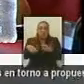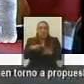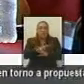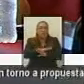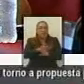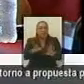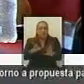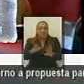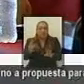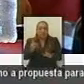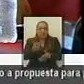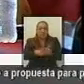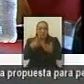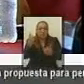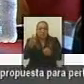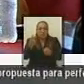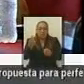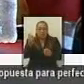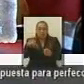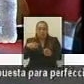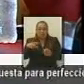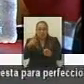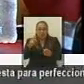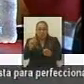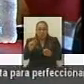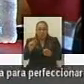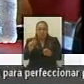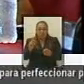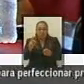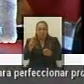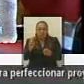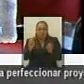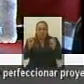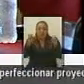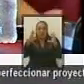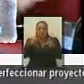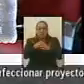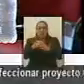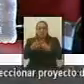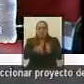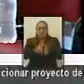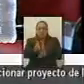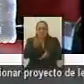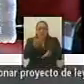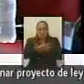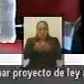nada, sino que simplemente necesita un poco de luz en su camino. Muchas gracias, Franklin.